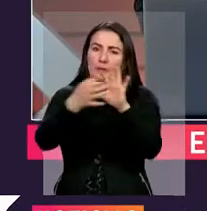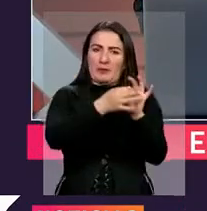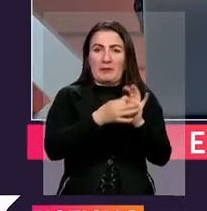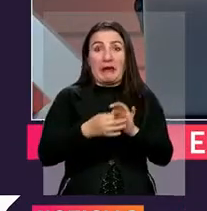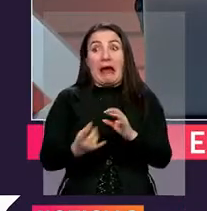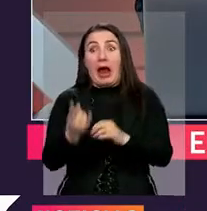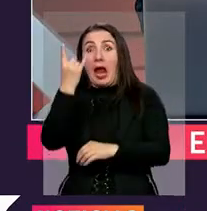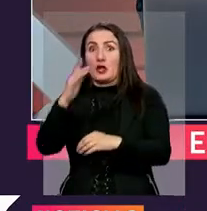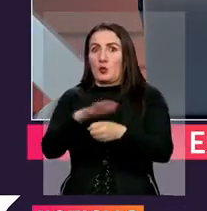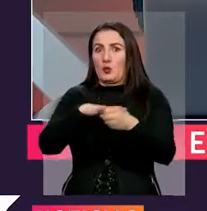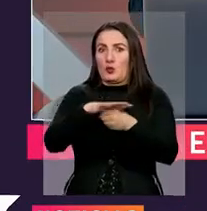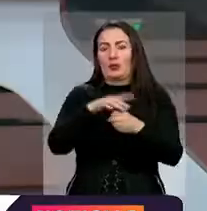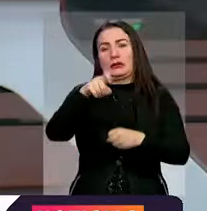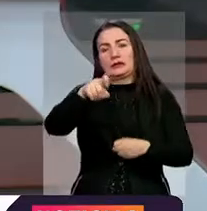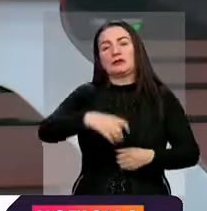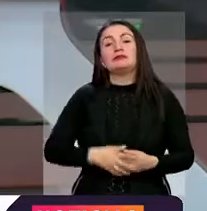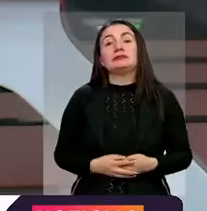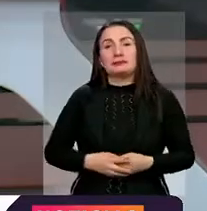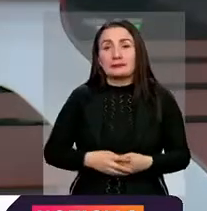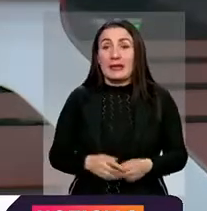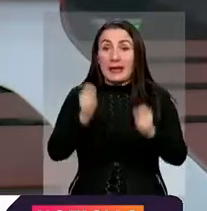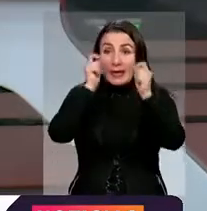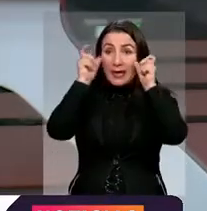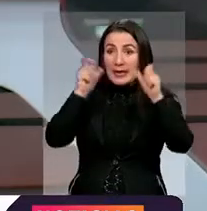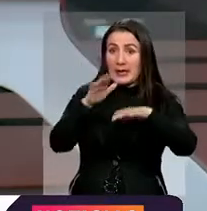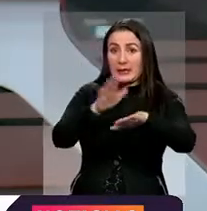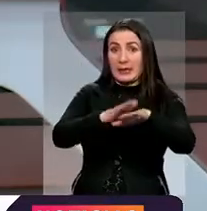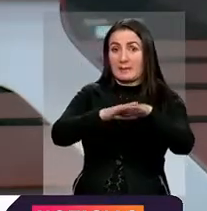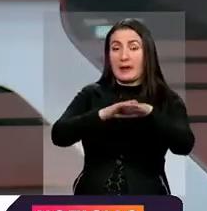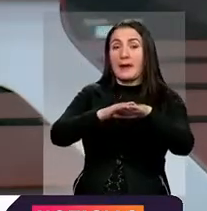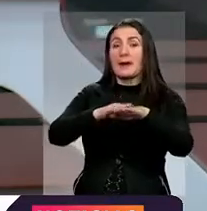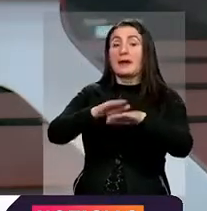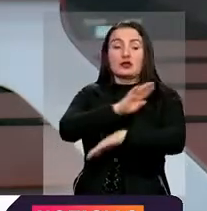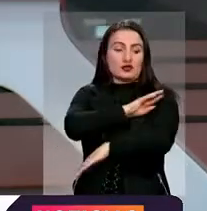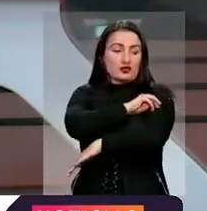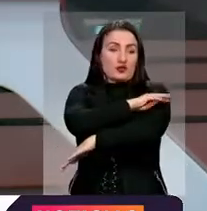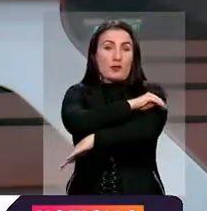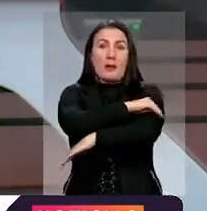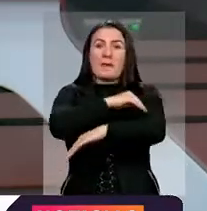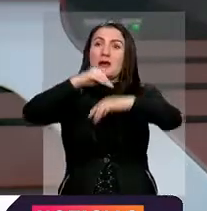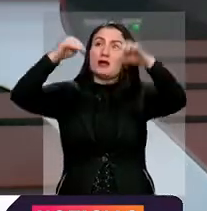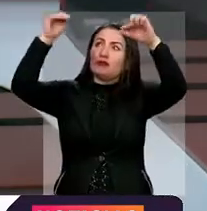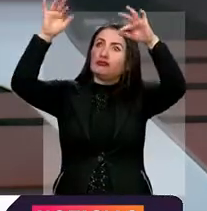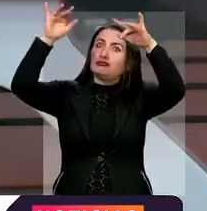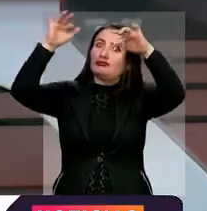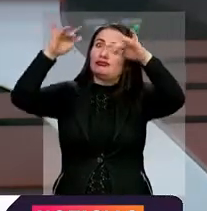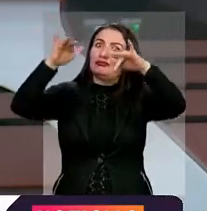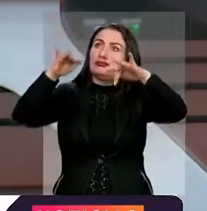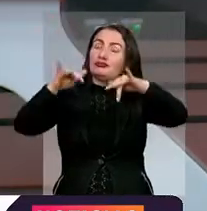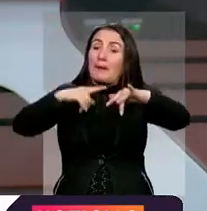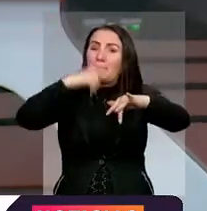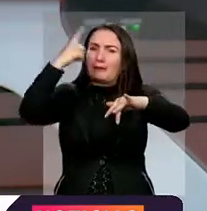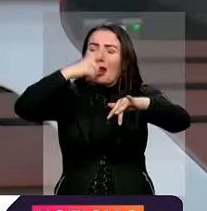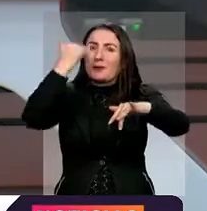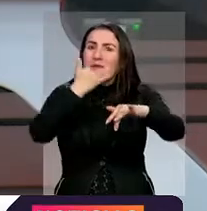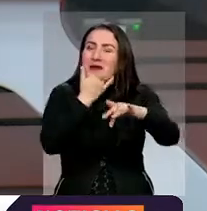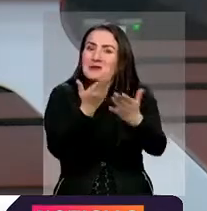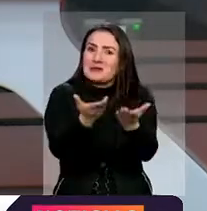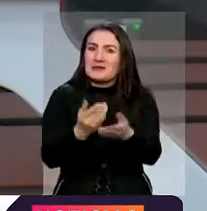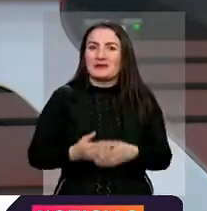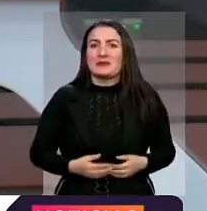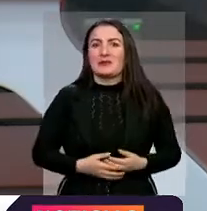caso de ser necesario. Con esta alerta también en el páramo de Sumapaz se registró nevada. ¿Cuál es el reporte de este fenómeno que ustedes